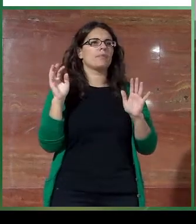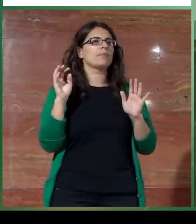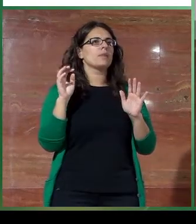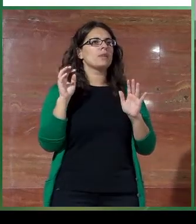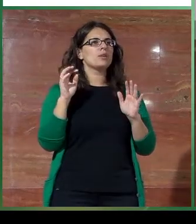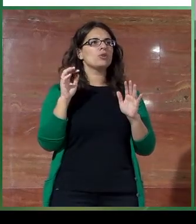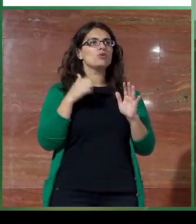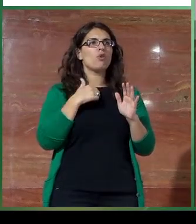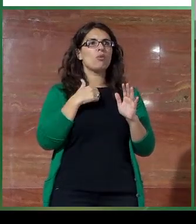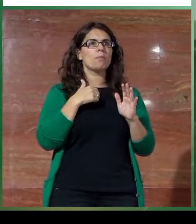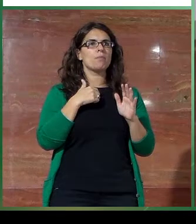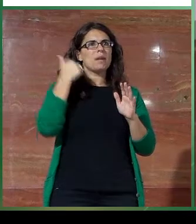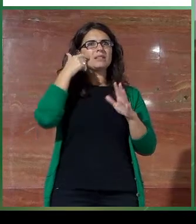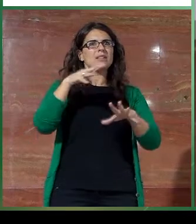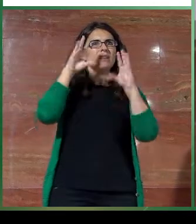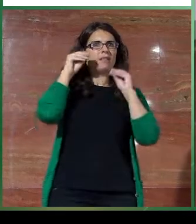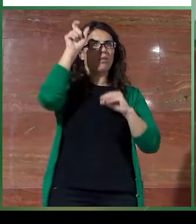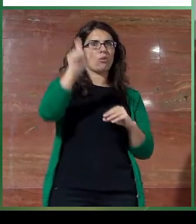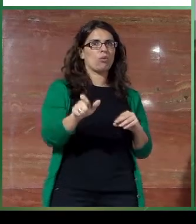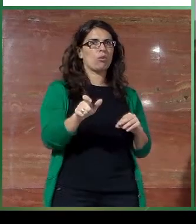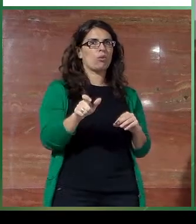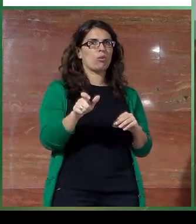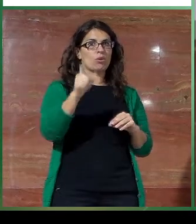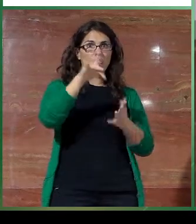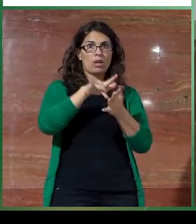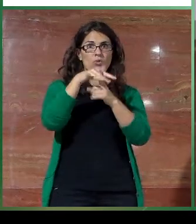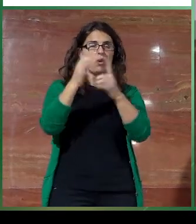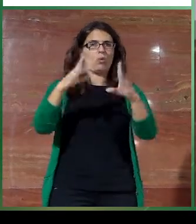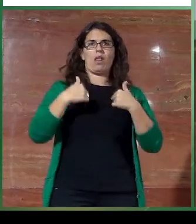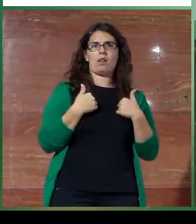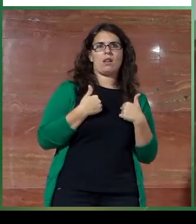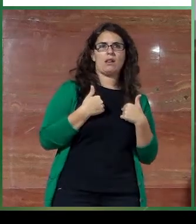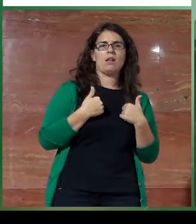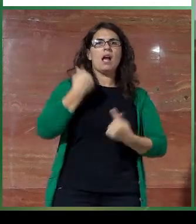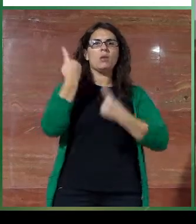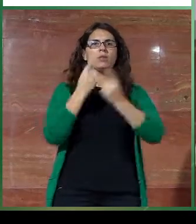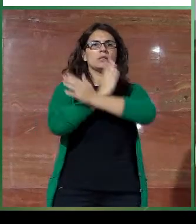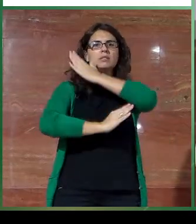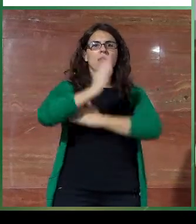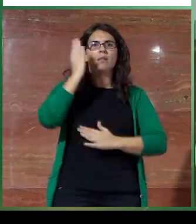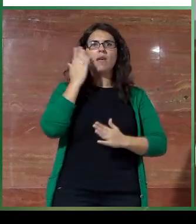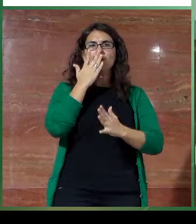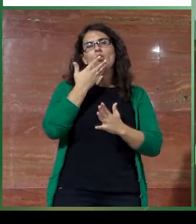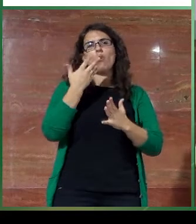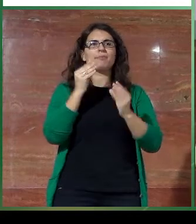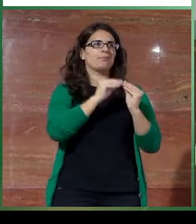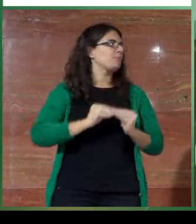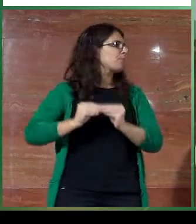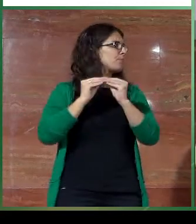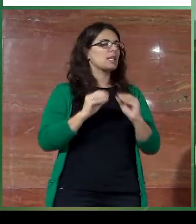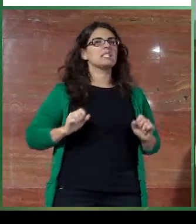que he entendido de ti me pasa a mí. Hay discapacidades que son estándar, silla de